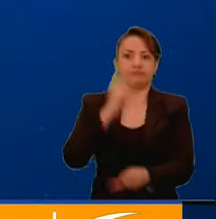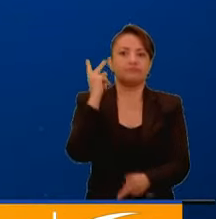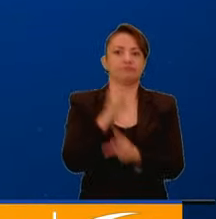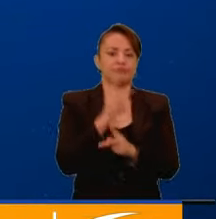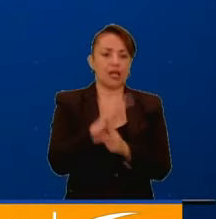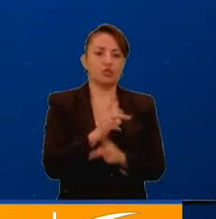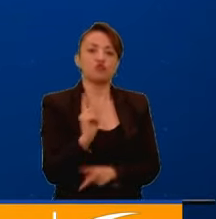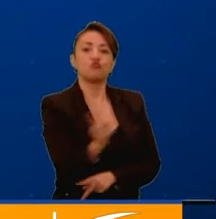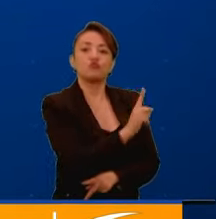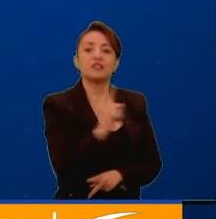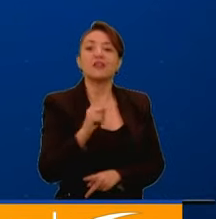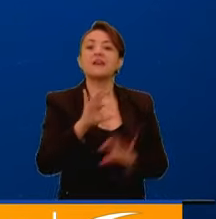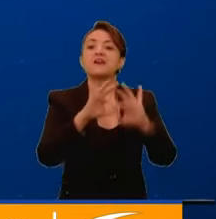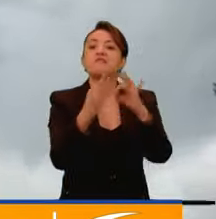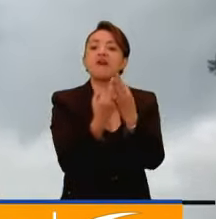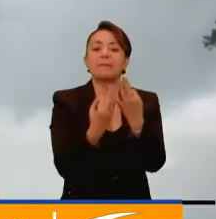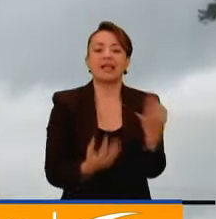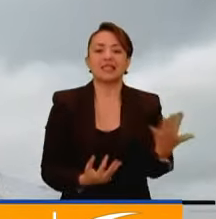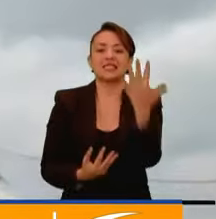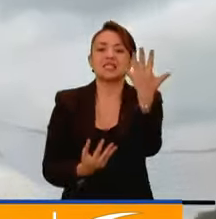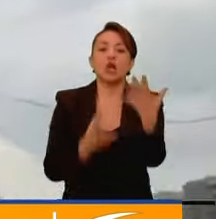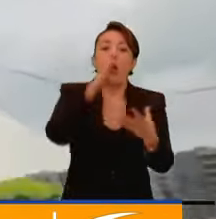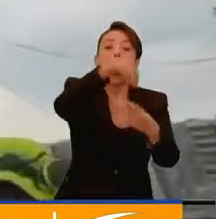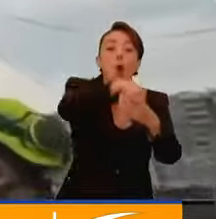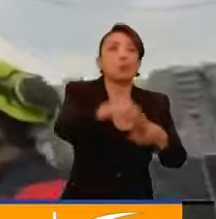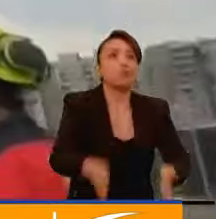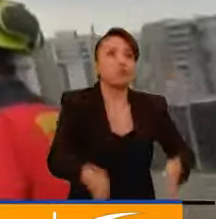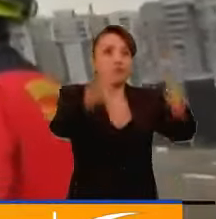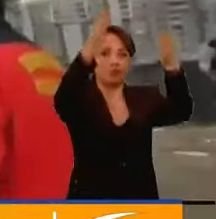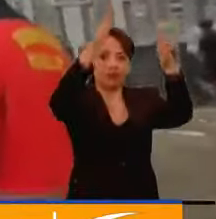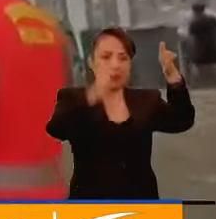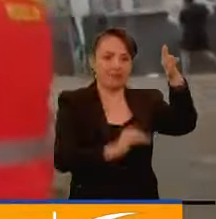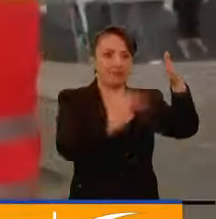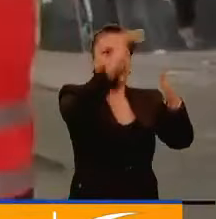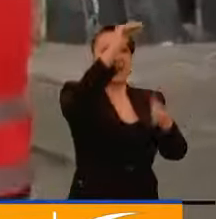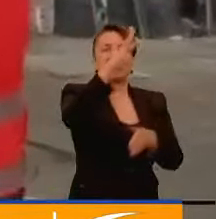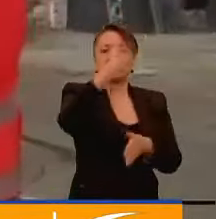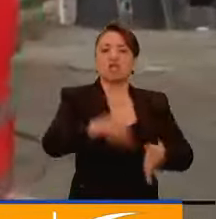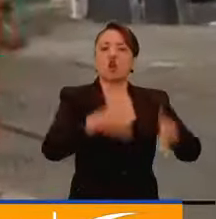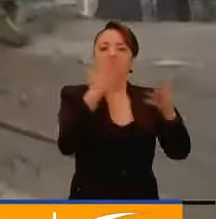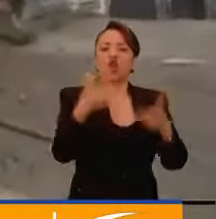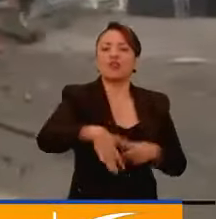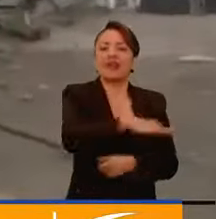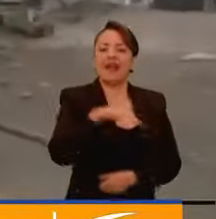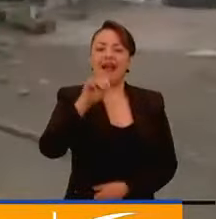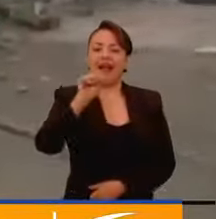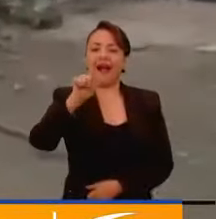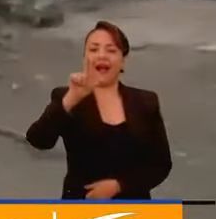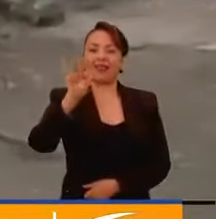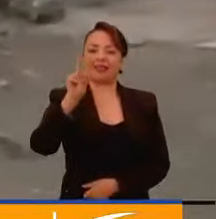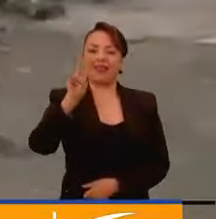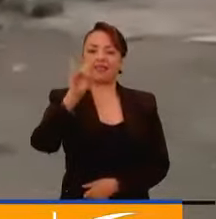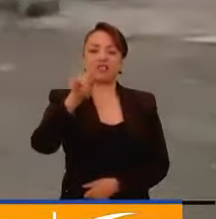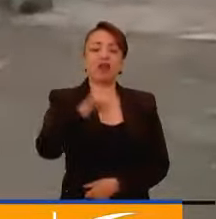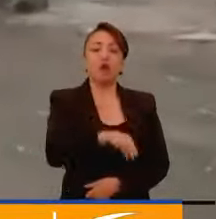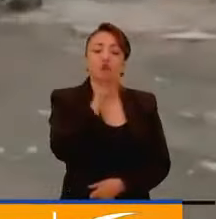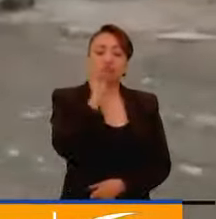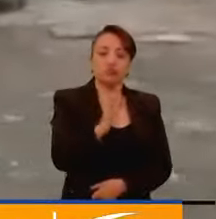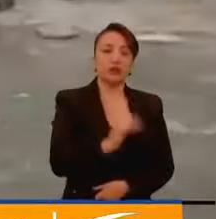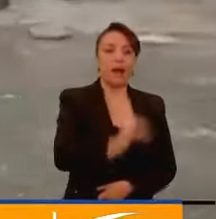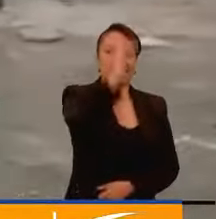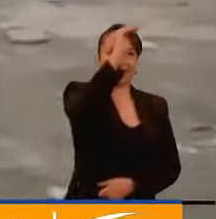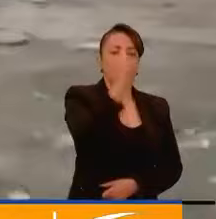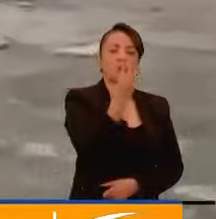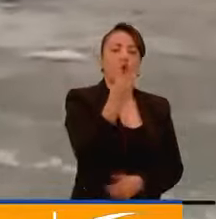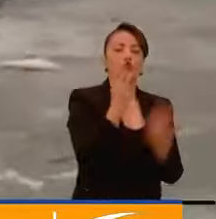familias en ese edificio de cuatro pisos ubicado en el corregimiento altavisa de Medellín la edificación conformada por ocho apartamentos ya venía